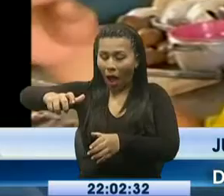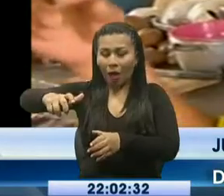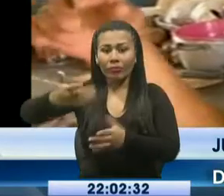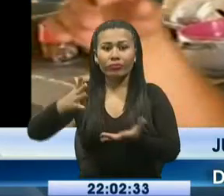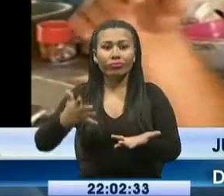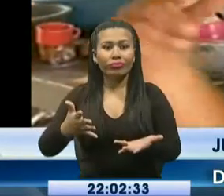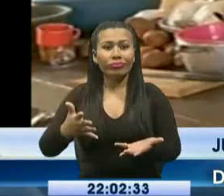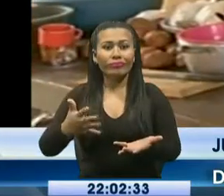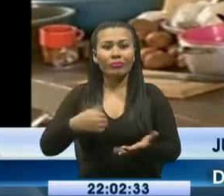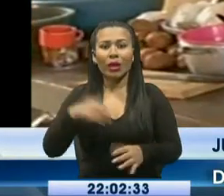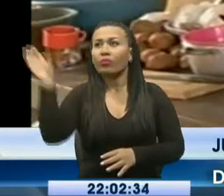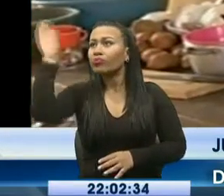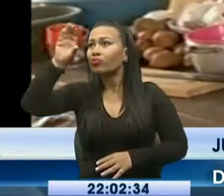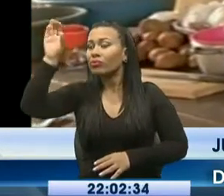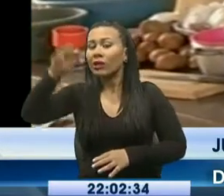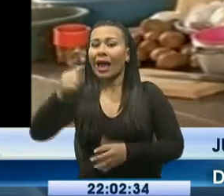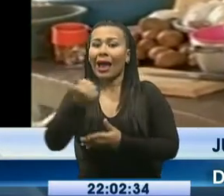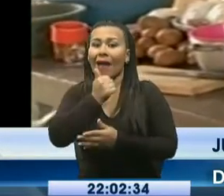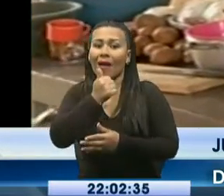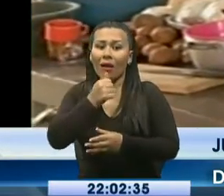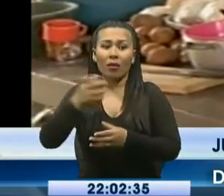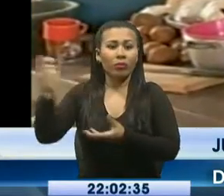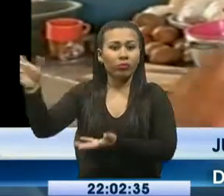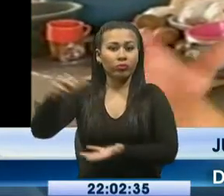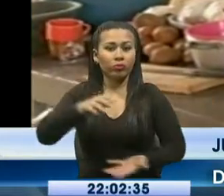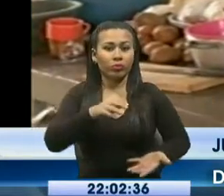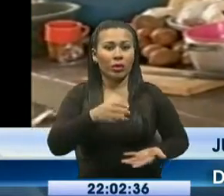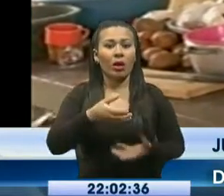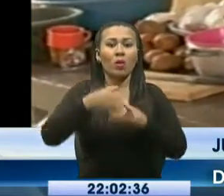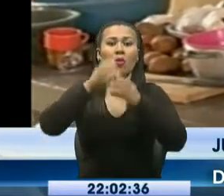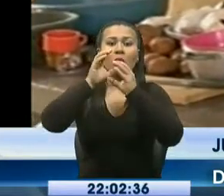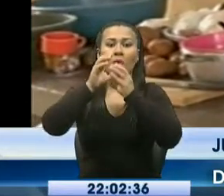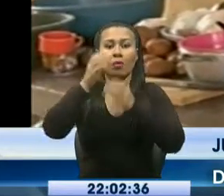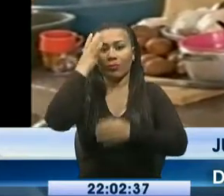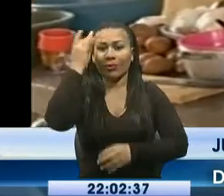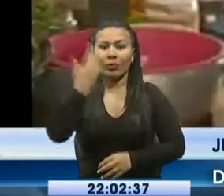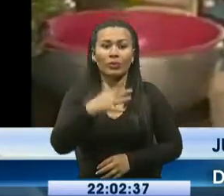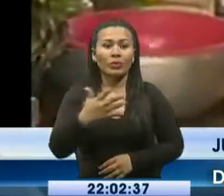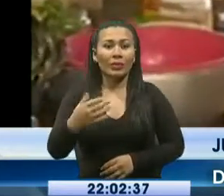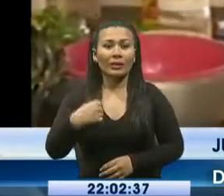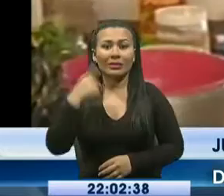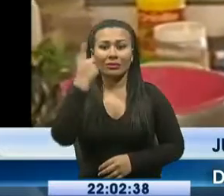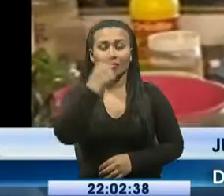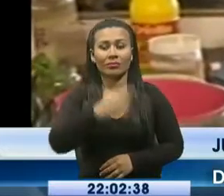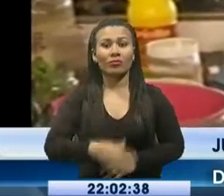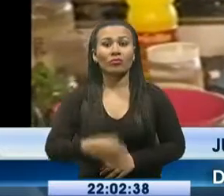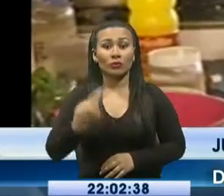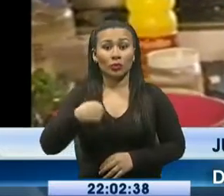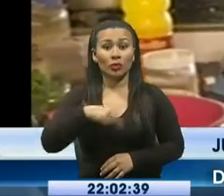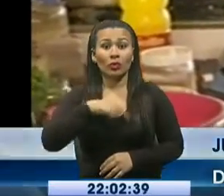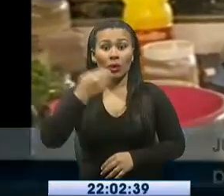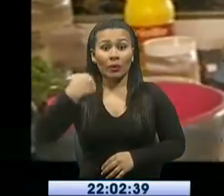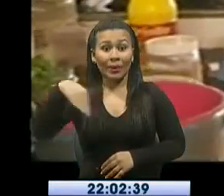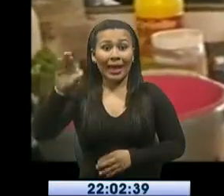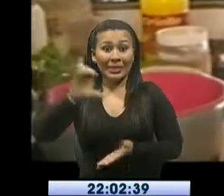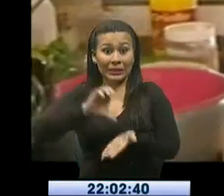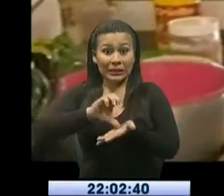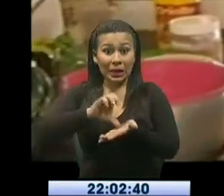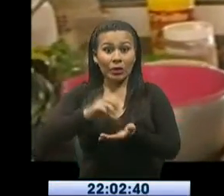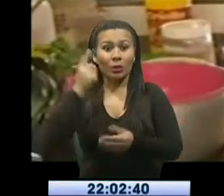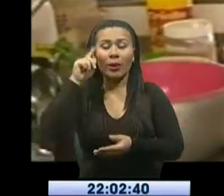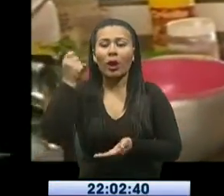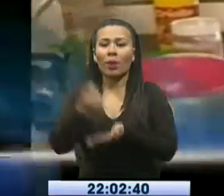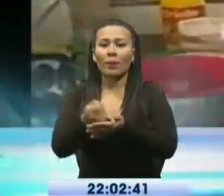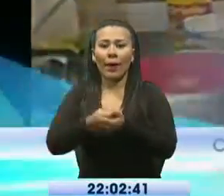salir para buscar un poquito de agua y beber, porque no tenemos nada que comer. Saliendo al centro para poder, más que sea, comer una